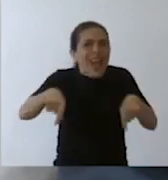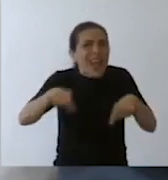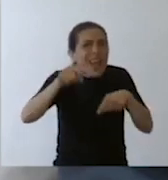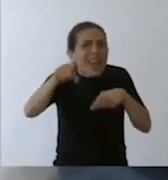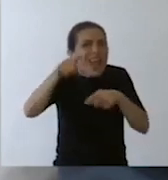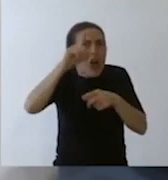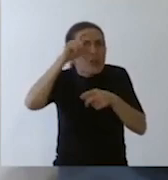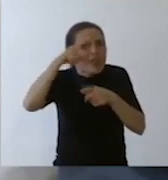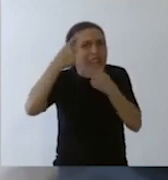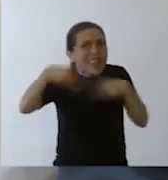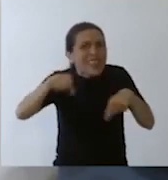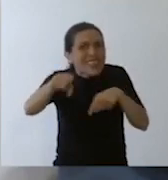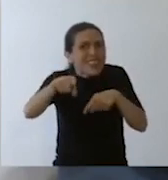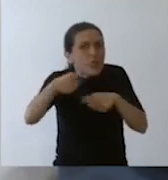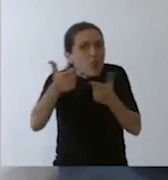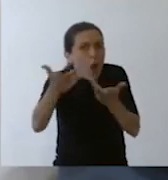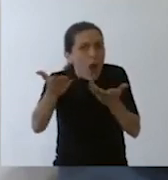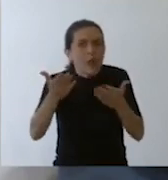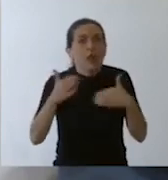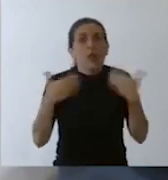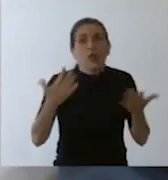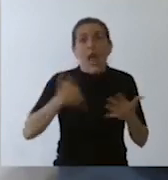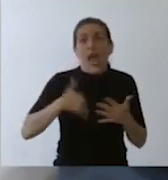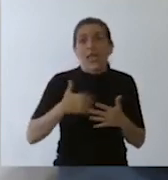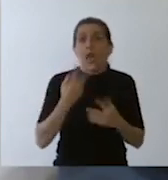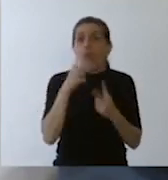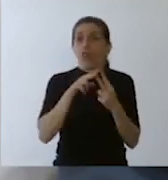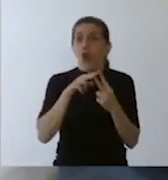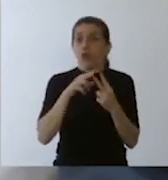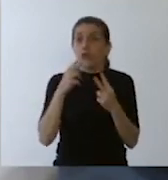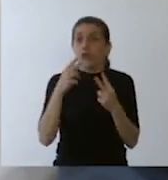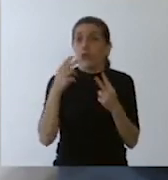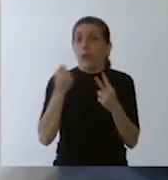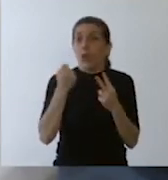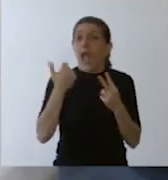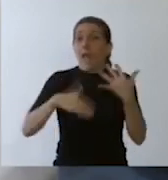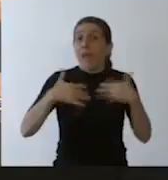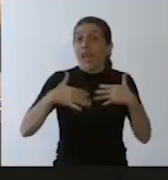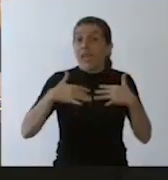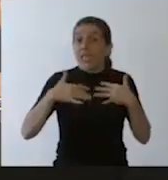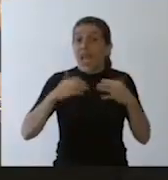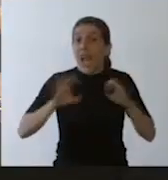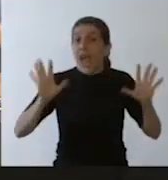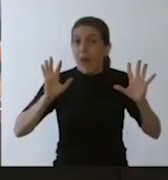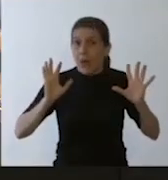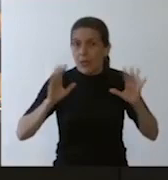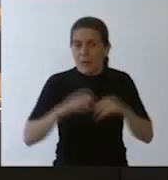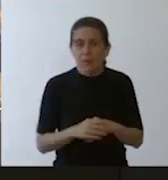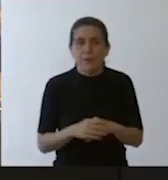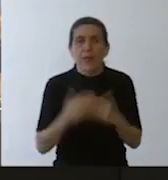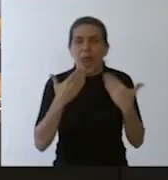bueno, Argentina está viviendo 2 emergencias sanitarias, me parece. Gracias.